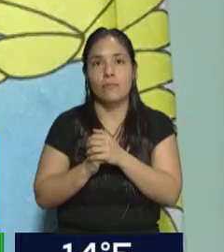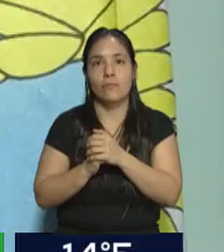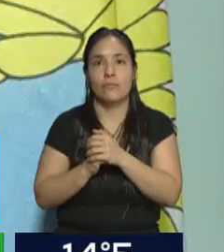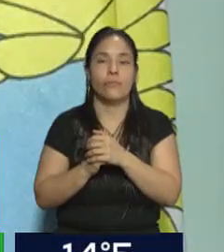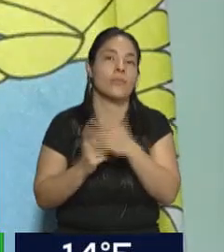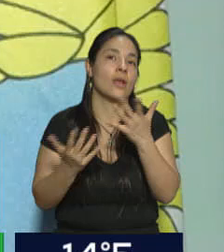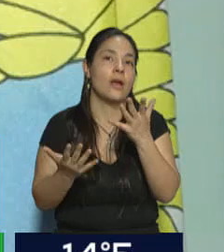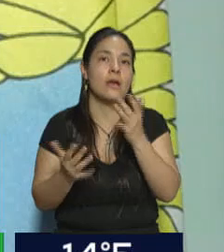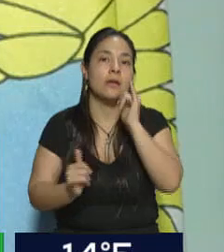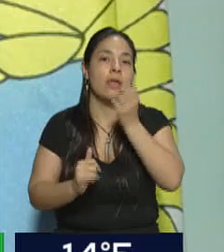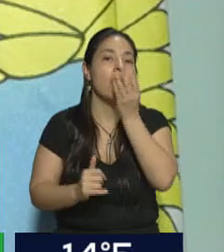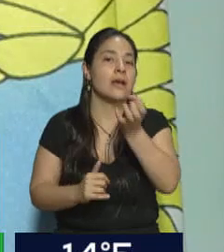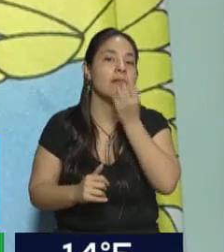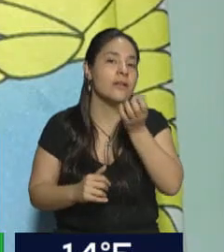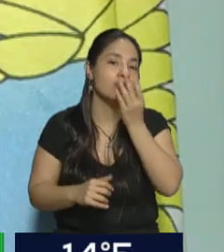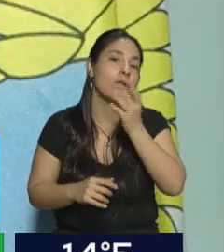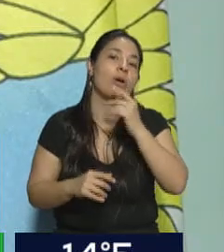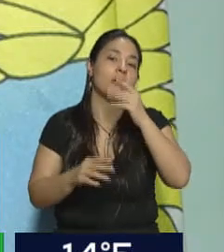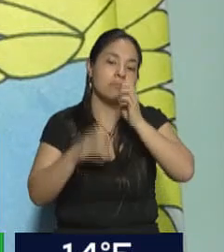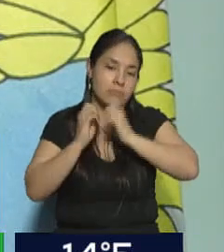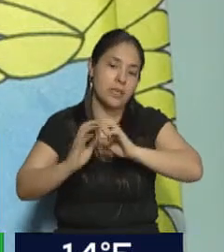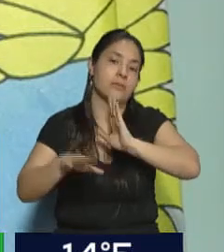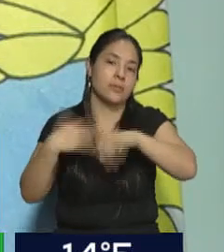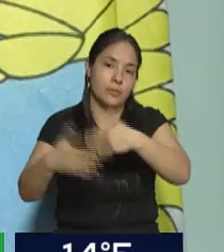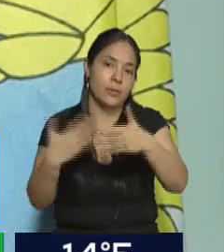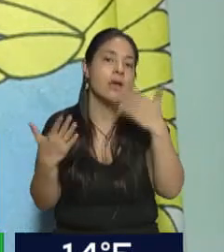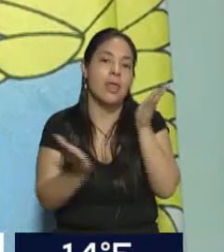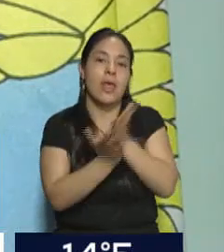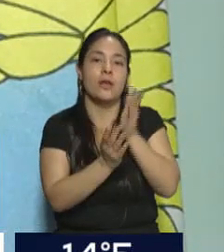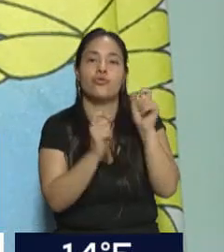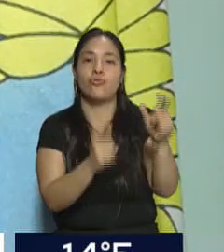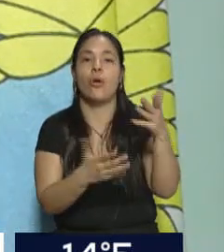pertinente y se inicia el procedimiento en el ejercicio de su derecho de defensa